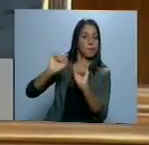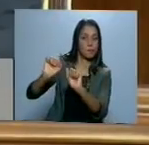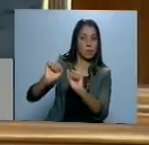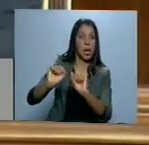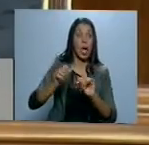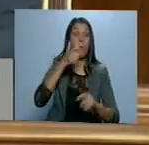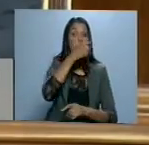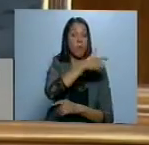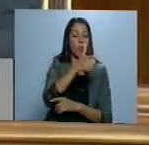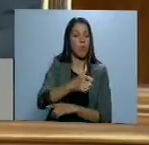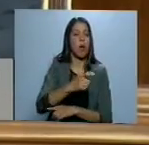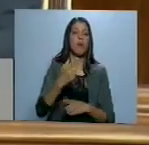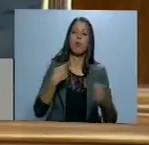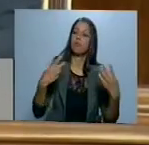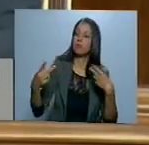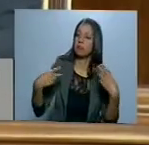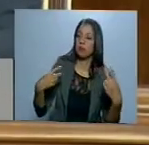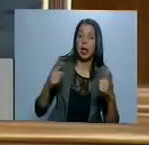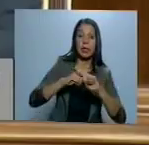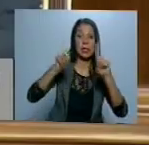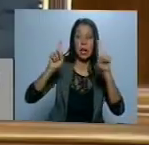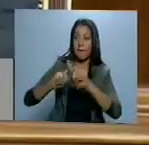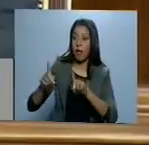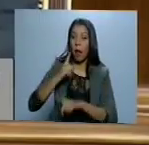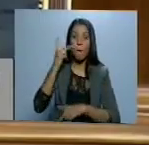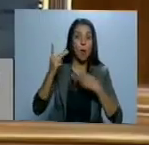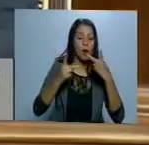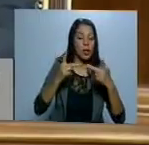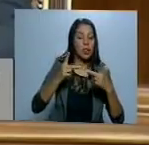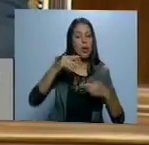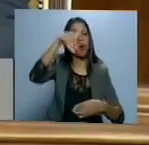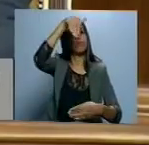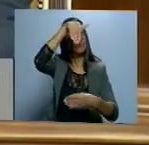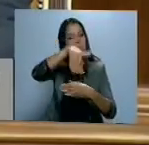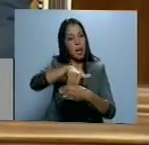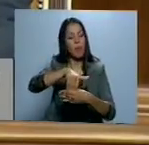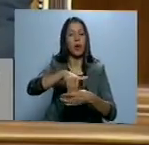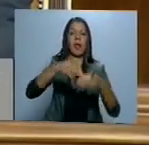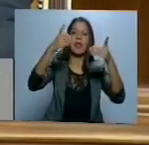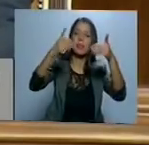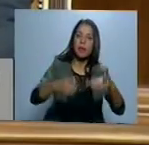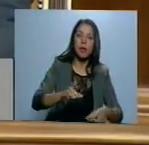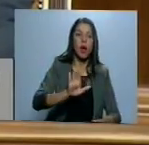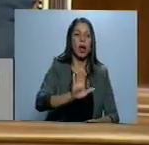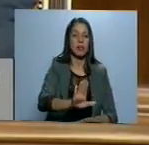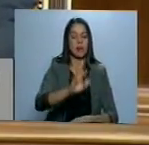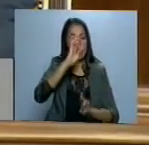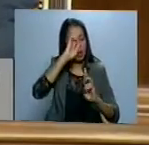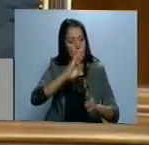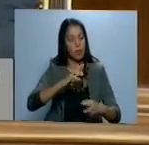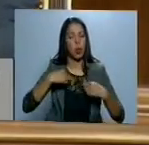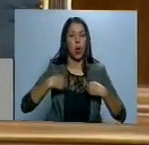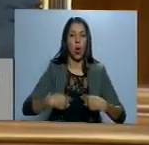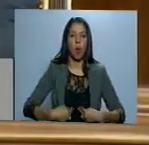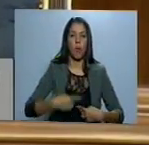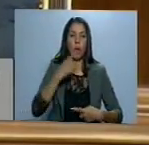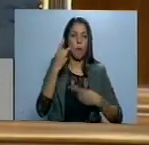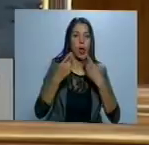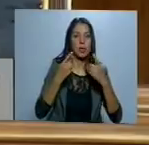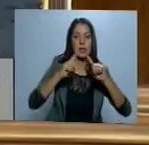sus diferencias políticas a través de métodos democráticos y respetuosos de los derechos humanos, ética y pluralismo